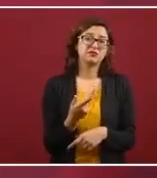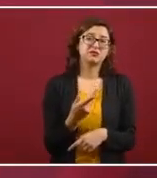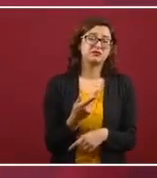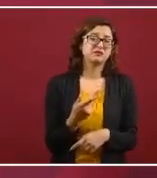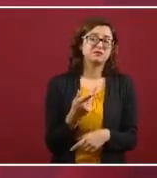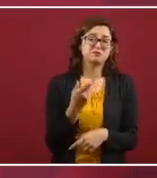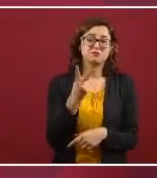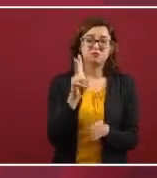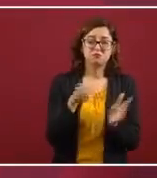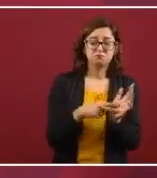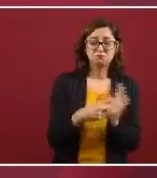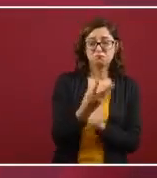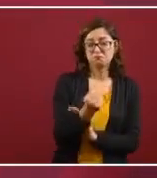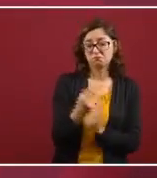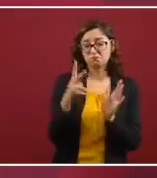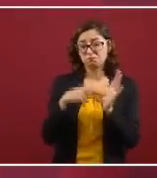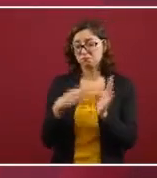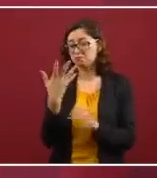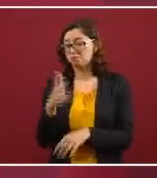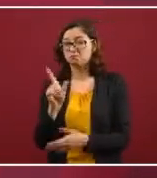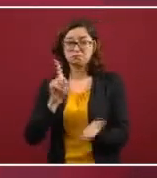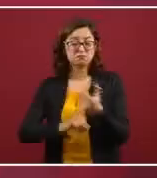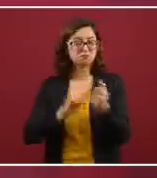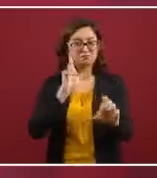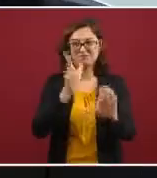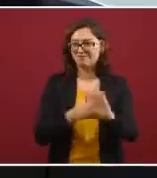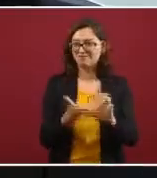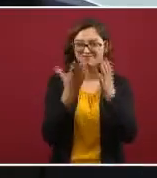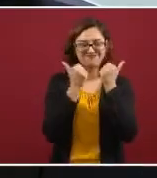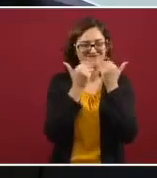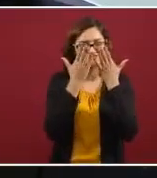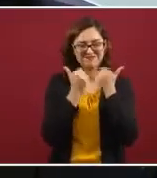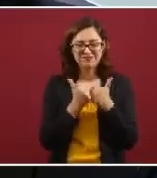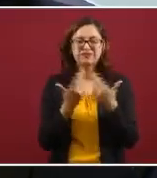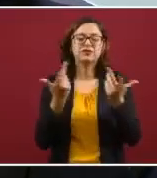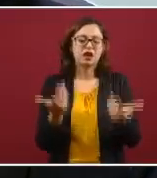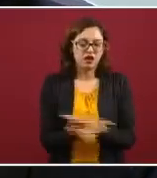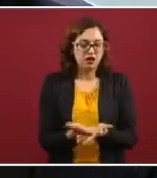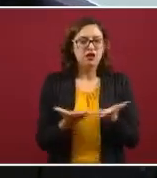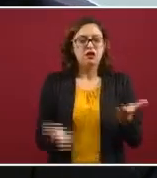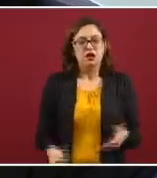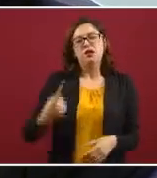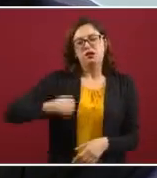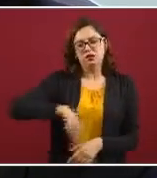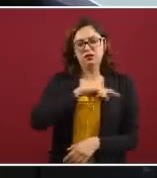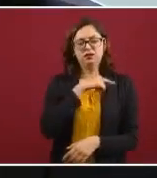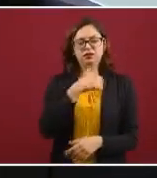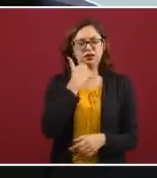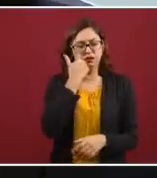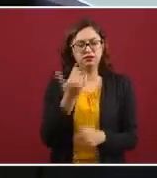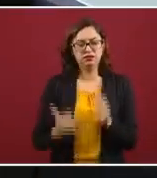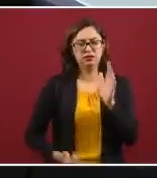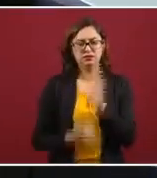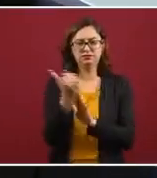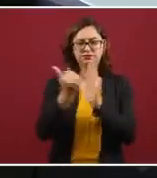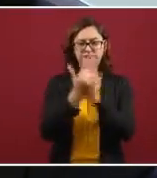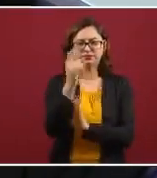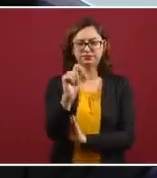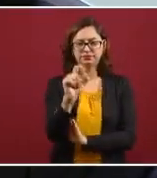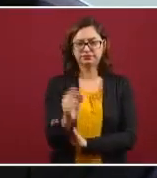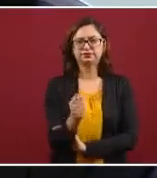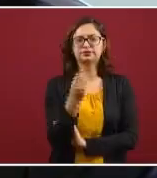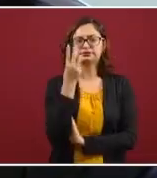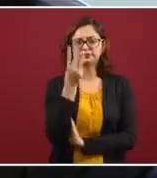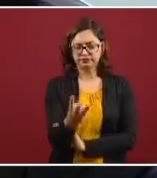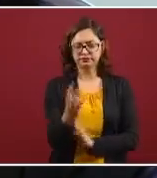2009-2010, ya no contaban con albergue estos hospitales. Estamos planteando la construcción de estos 23 nuevos albergues, como la